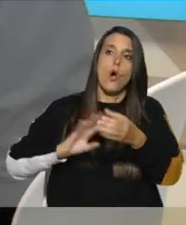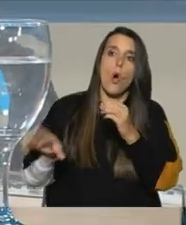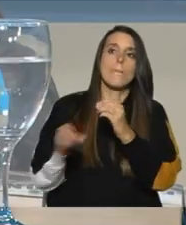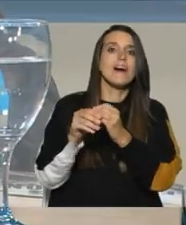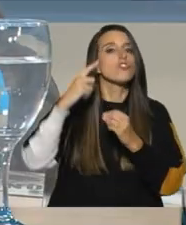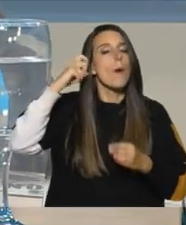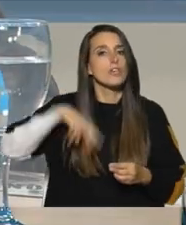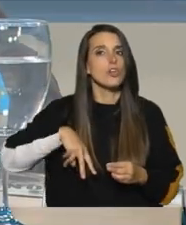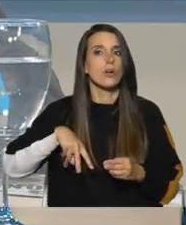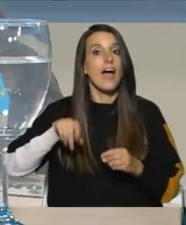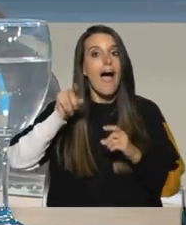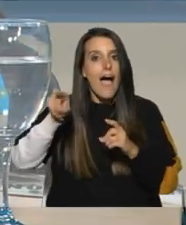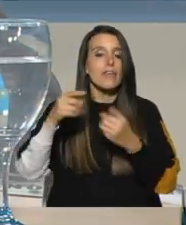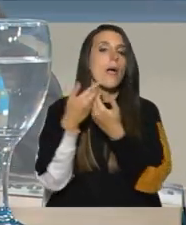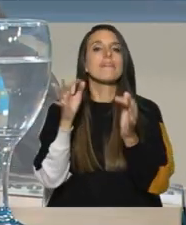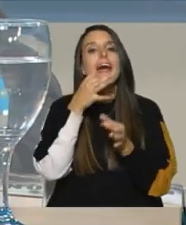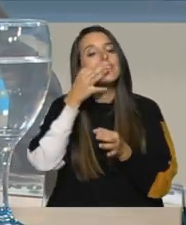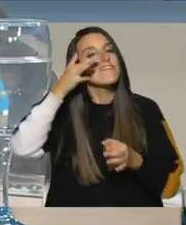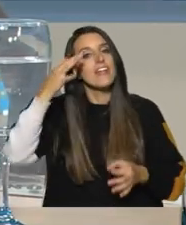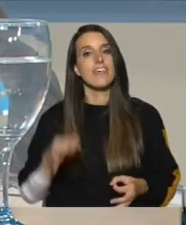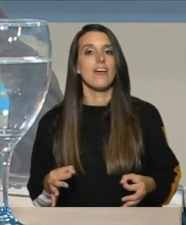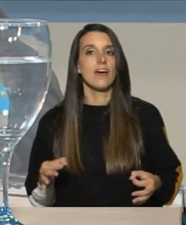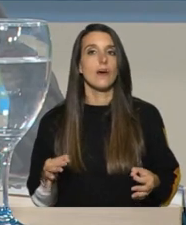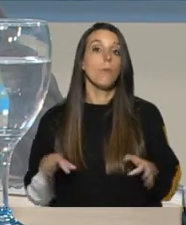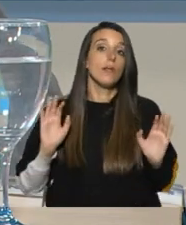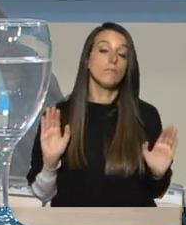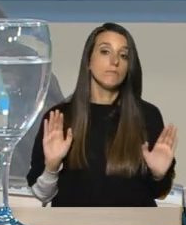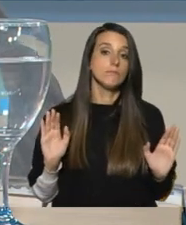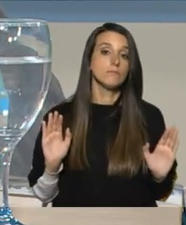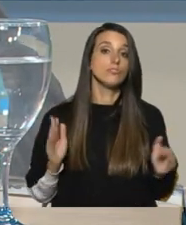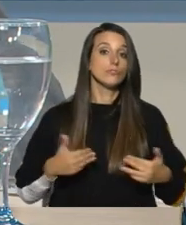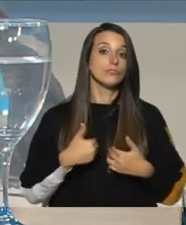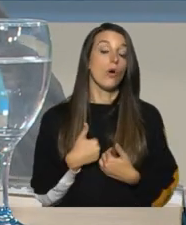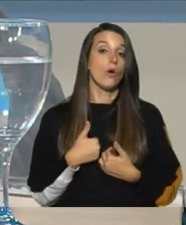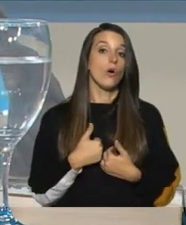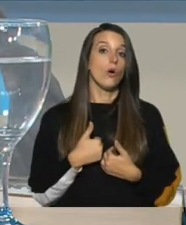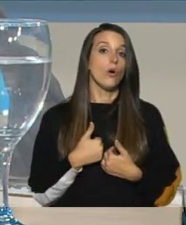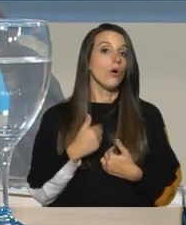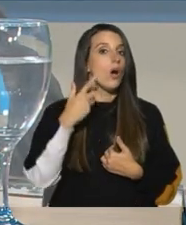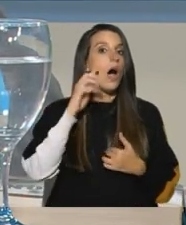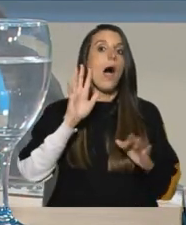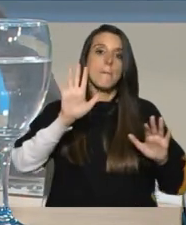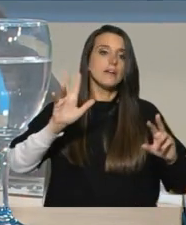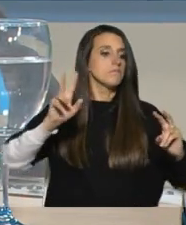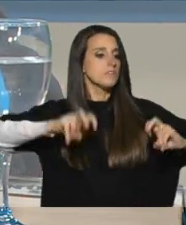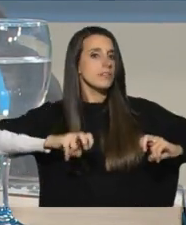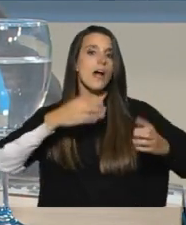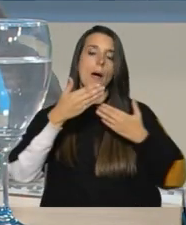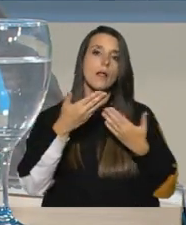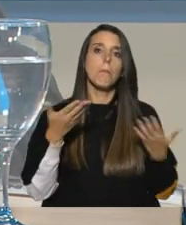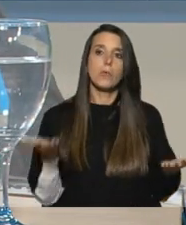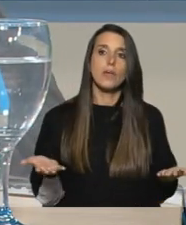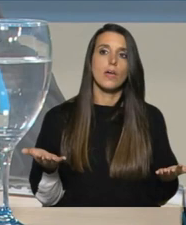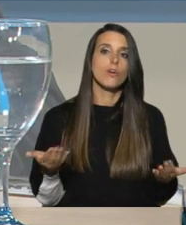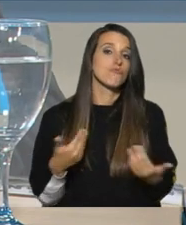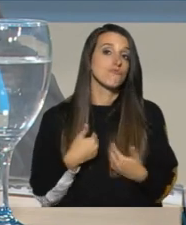A partir de eso, de empezar a decir toda la verdad, bueno, yo creo que el sentarnos a hablar, ¿por qué no?